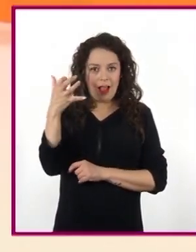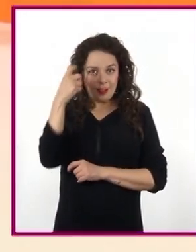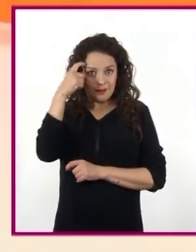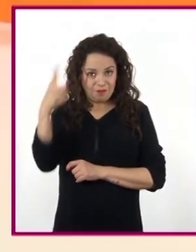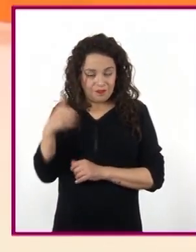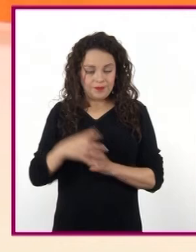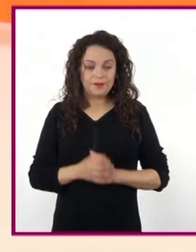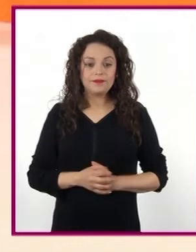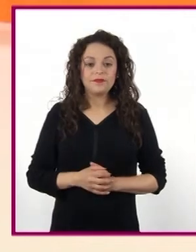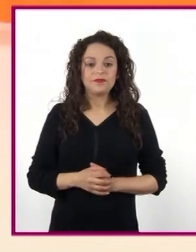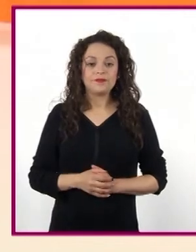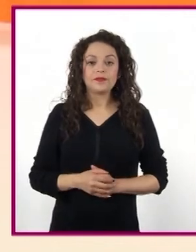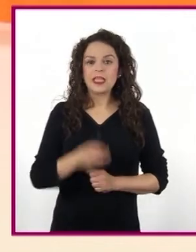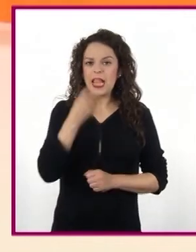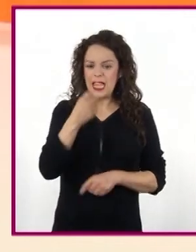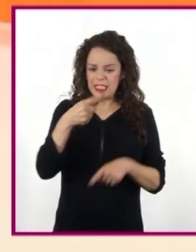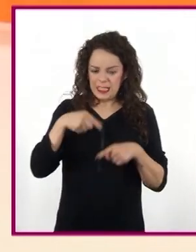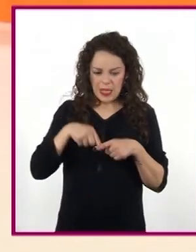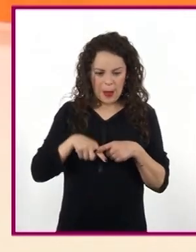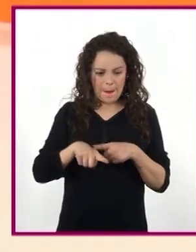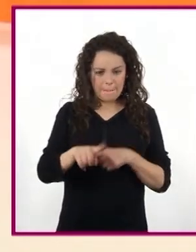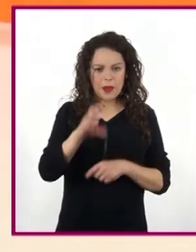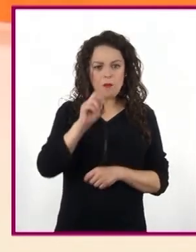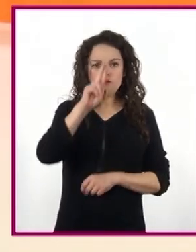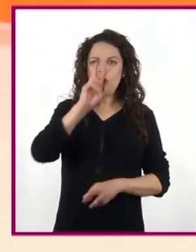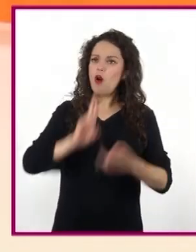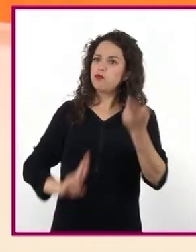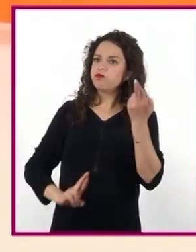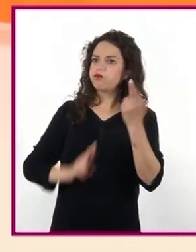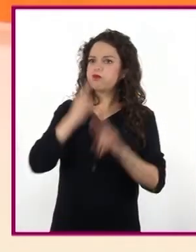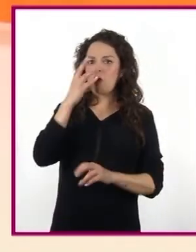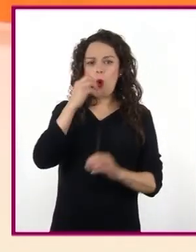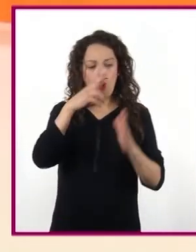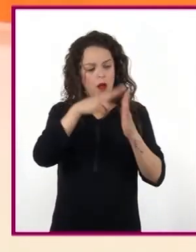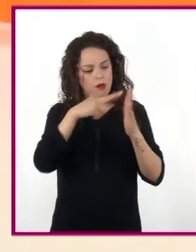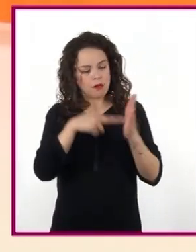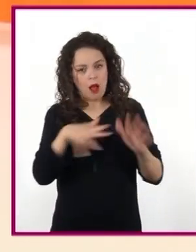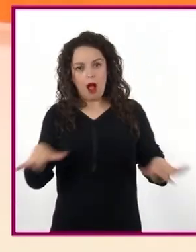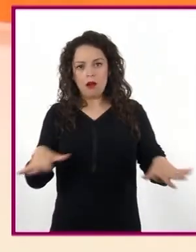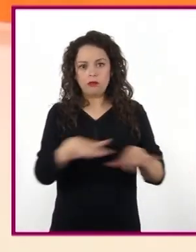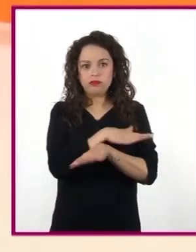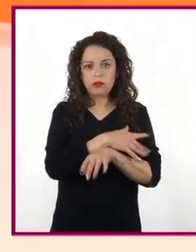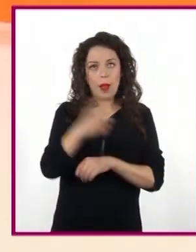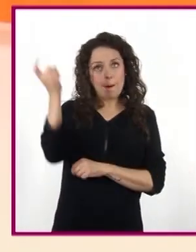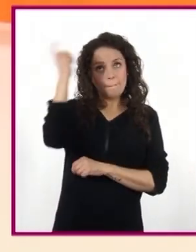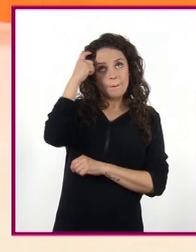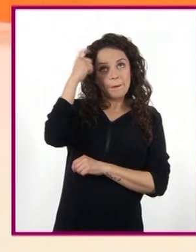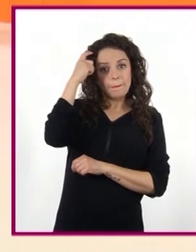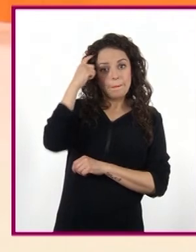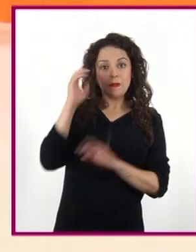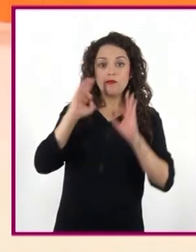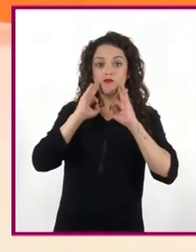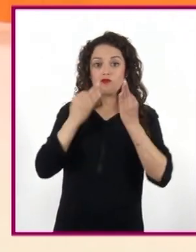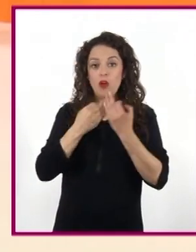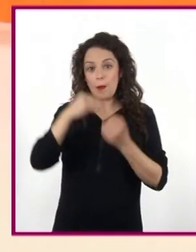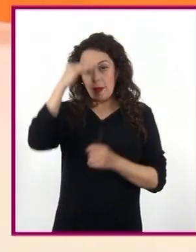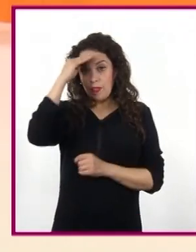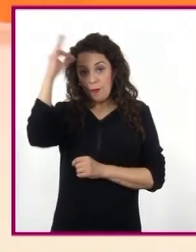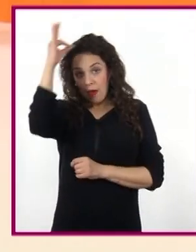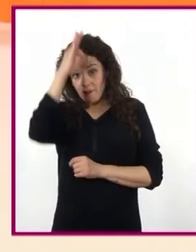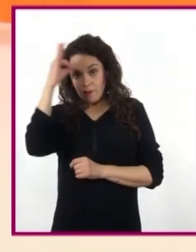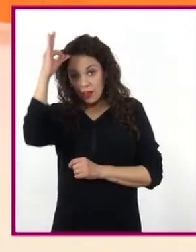la Ilustración, que se inició por una reforma o una renovación del pensamiento filosófico, dio un